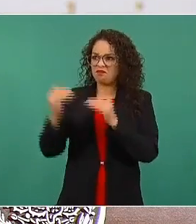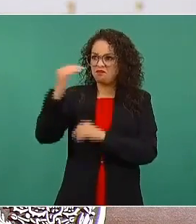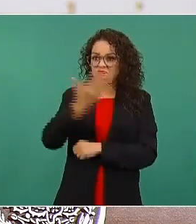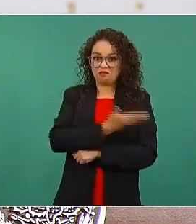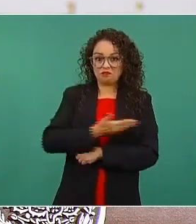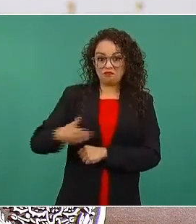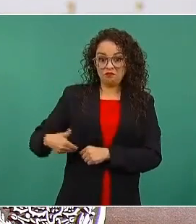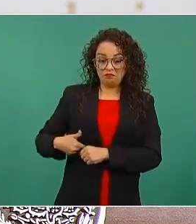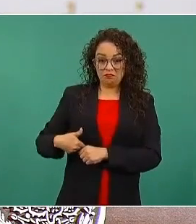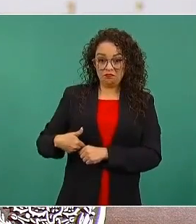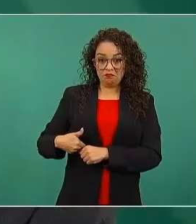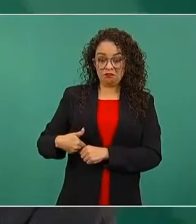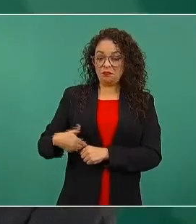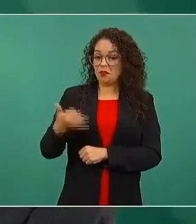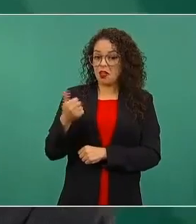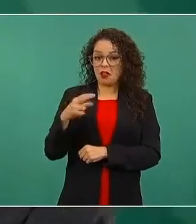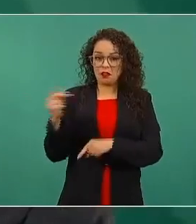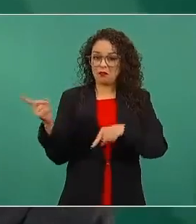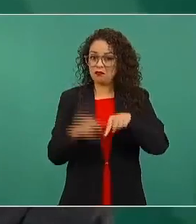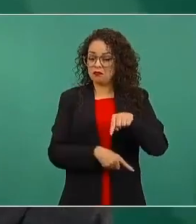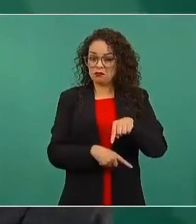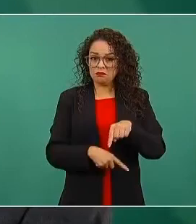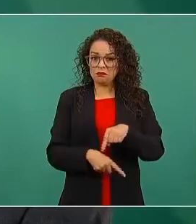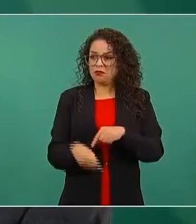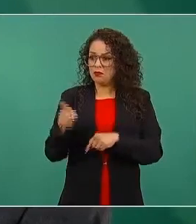que duró décadas